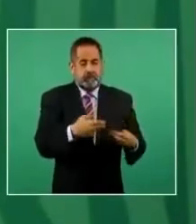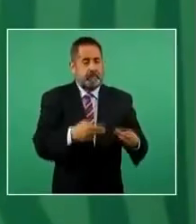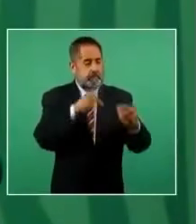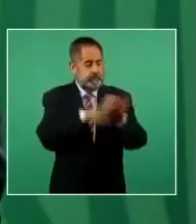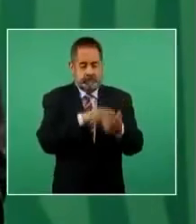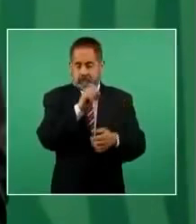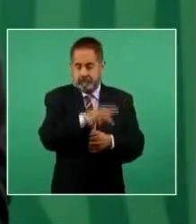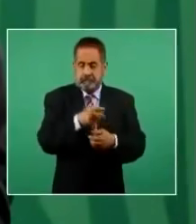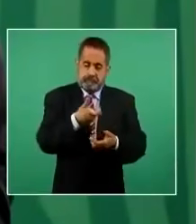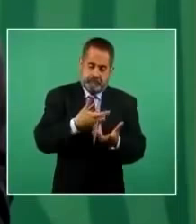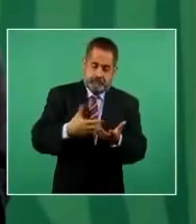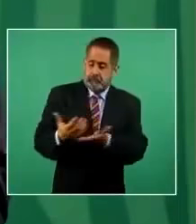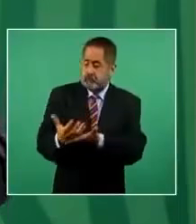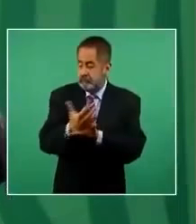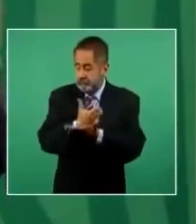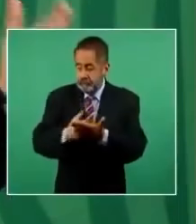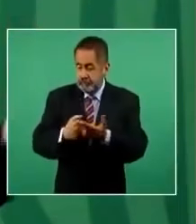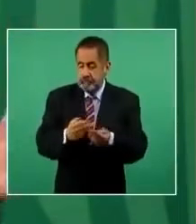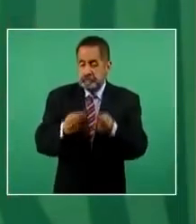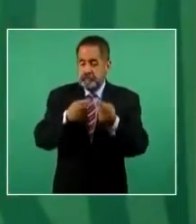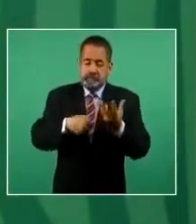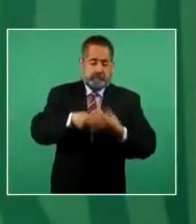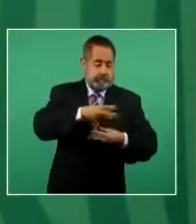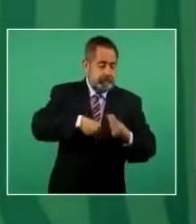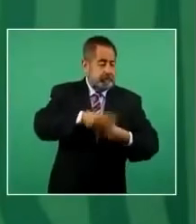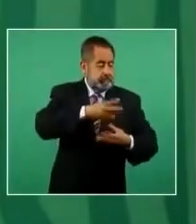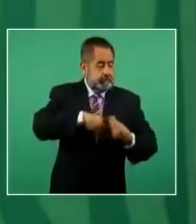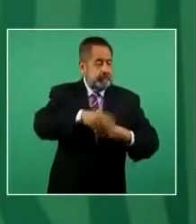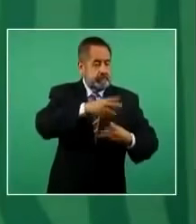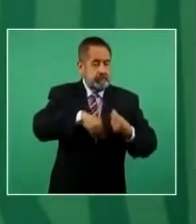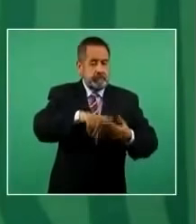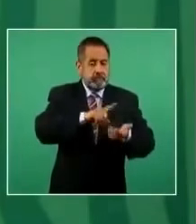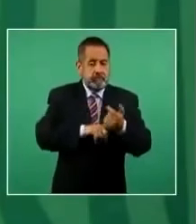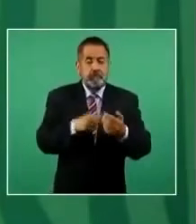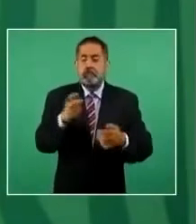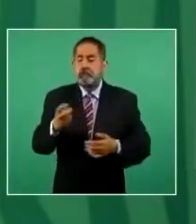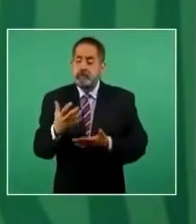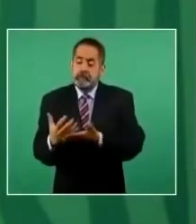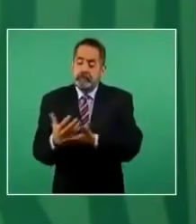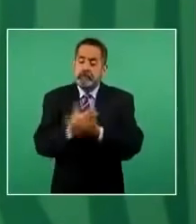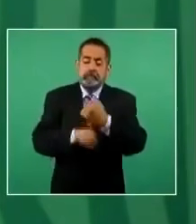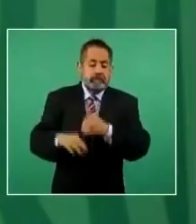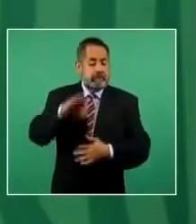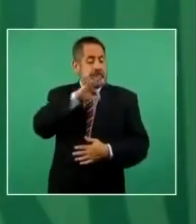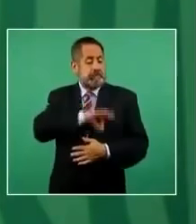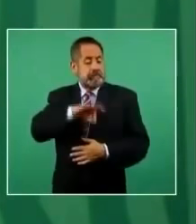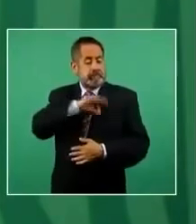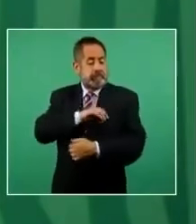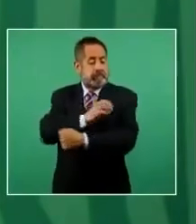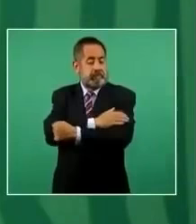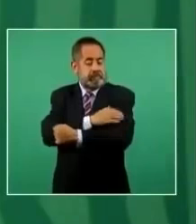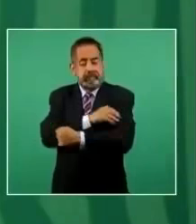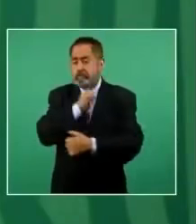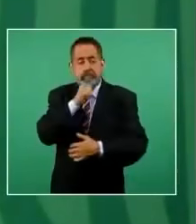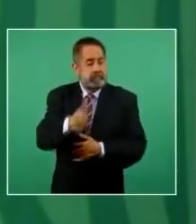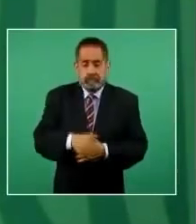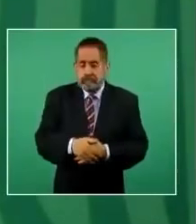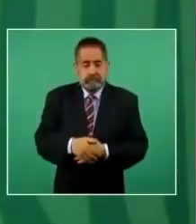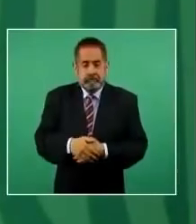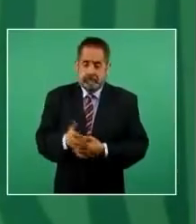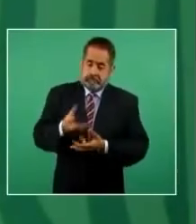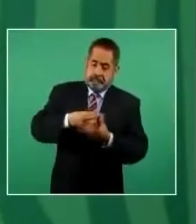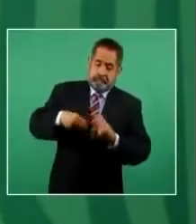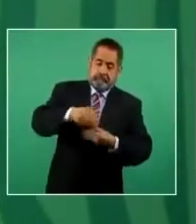es una planta que transforma material pesado en productos ligeros de más valor el país nos endeuda asegura lópez obrador y